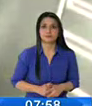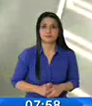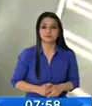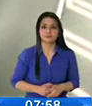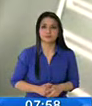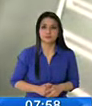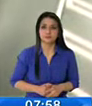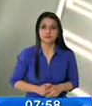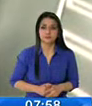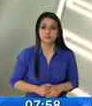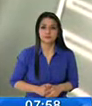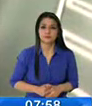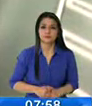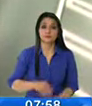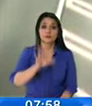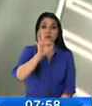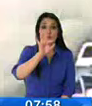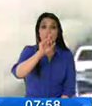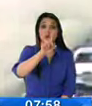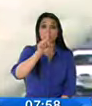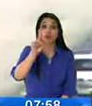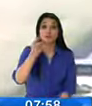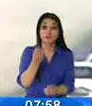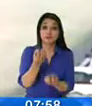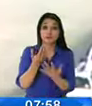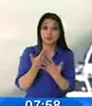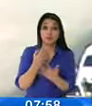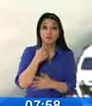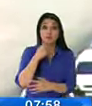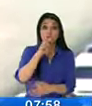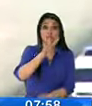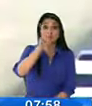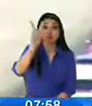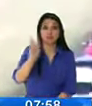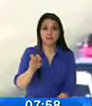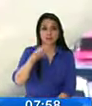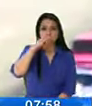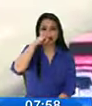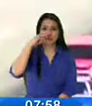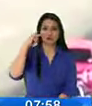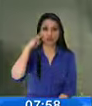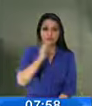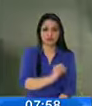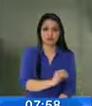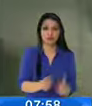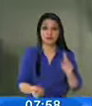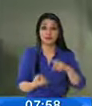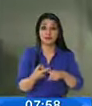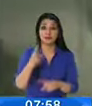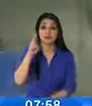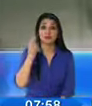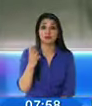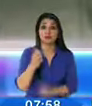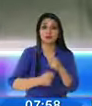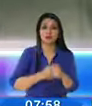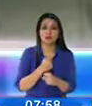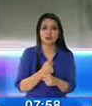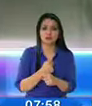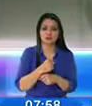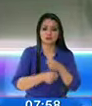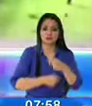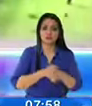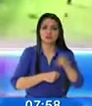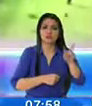Según la información del ECU 911, 220 niños entre 0 y 14 años fallecieron en el 2016